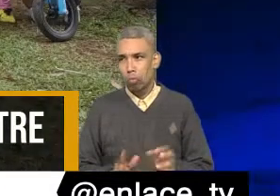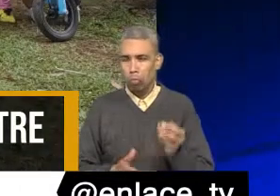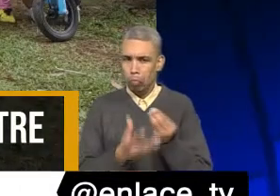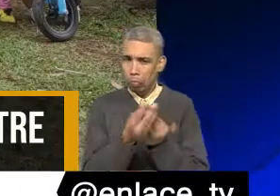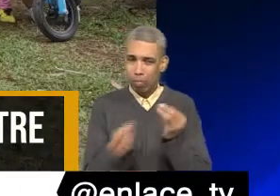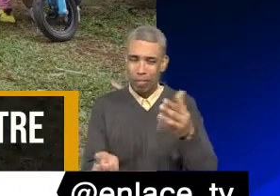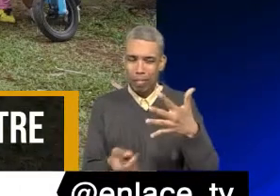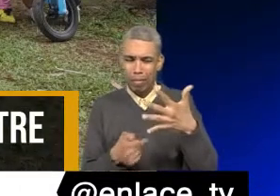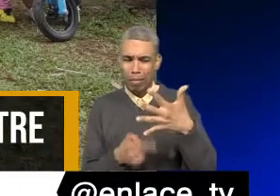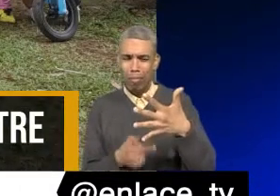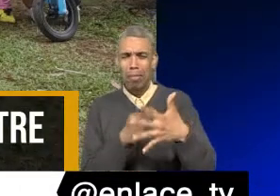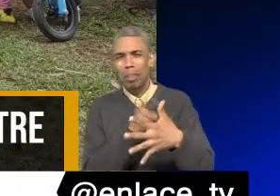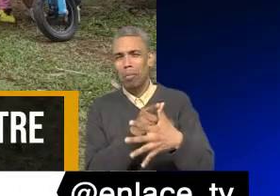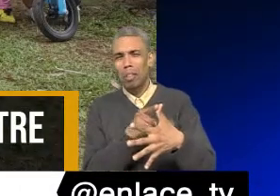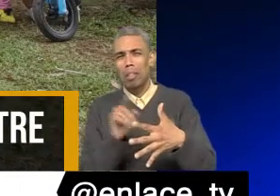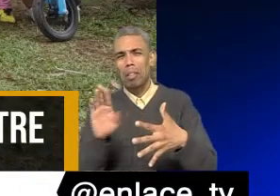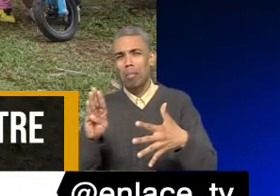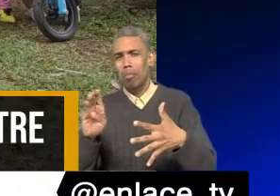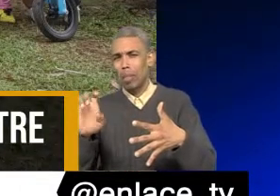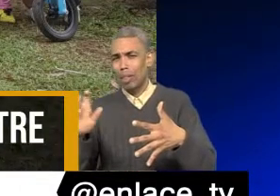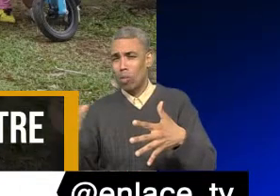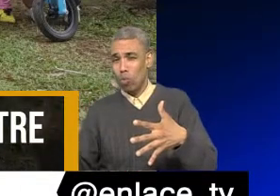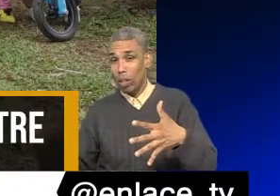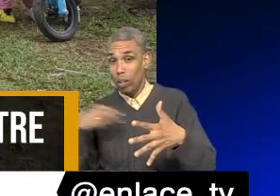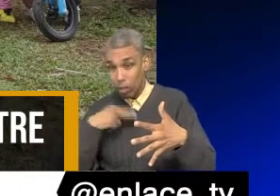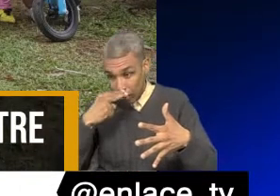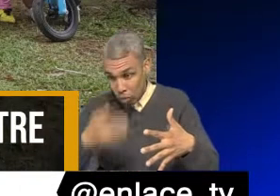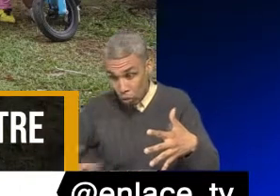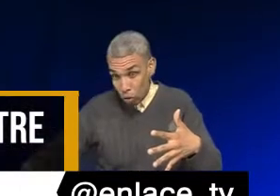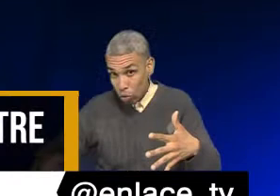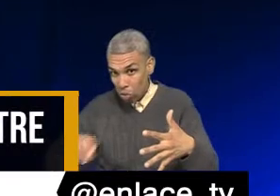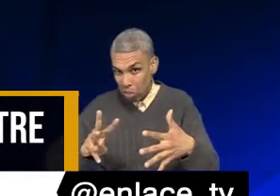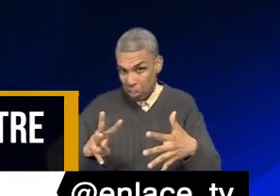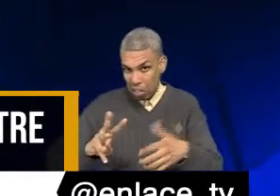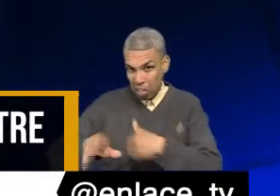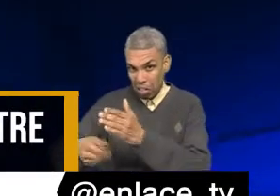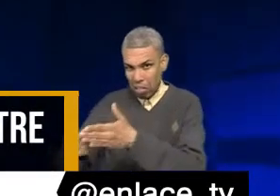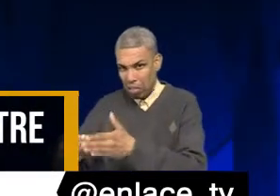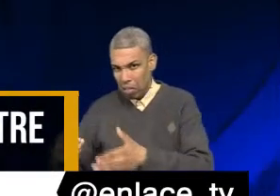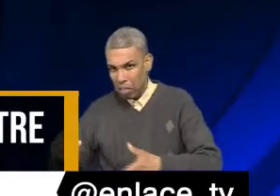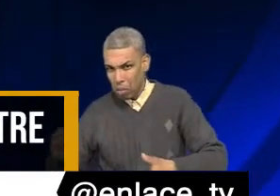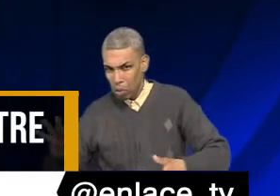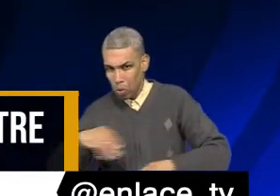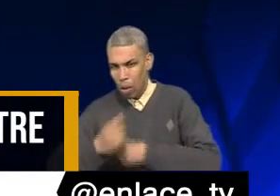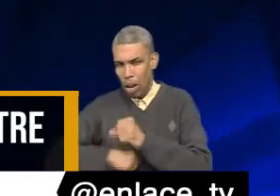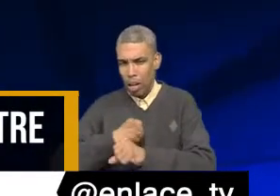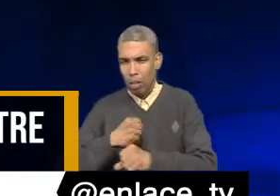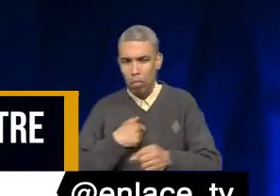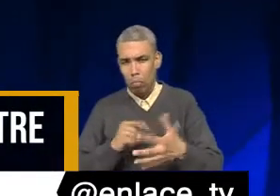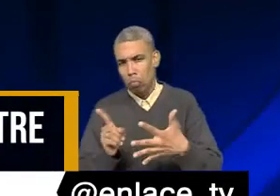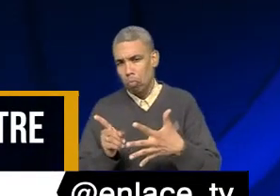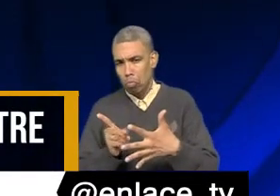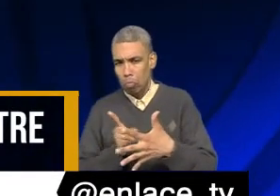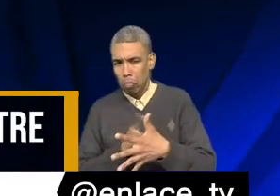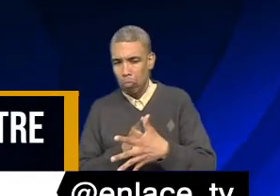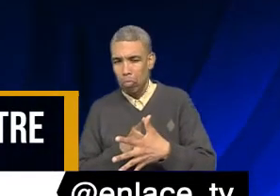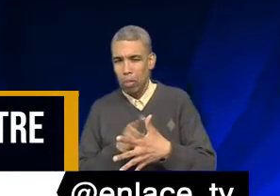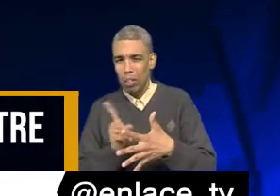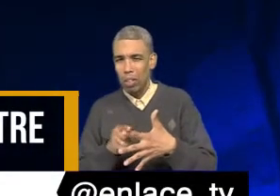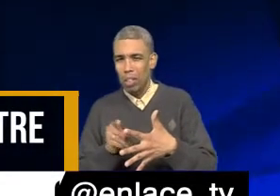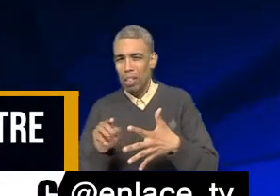sensación, ahorita sí. Que los niños de 3 y 4 años, manejamos damas, manejamos una recreativa, manejamos una Master A y una Master